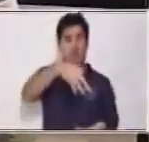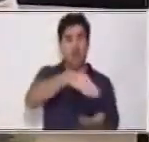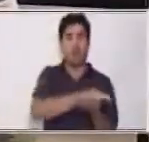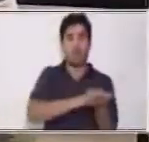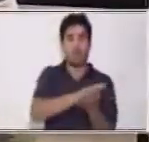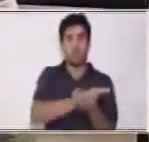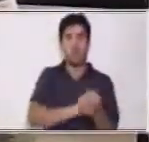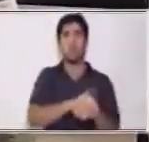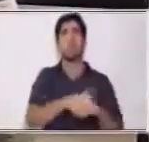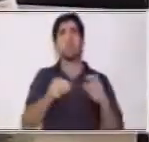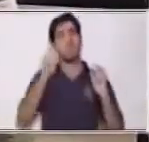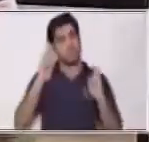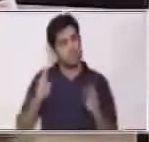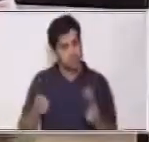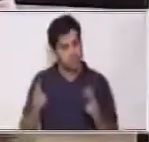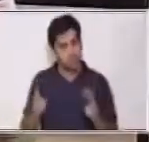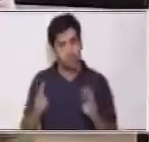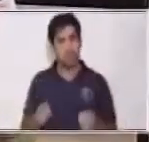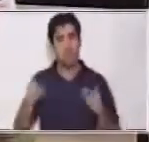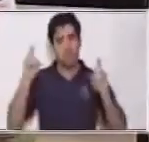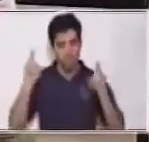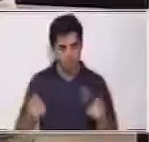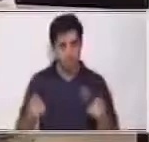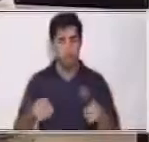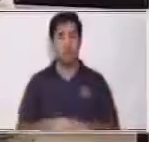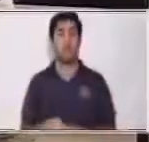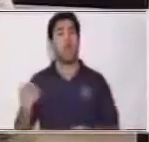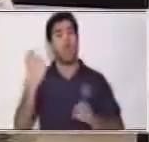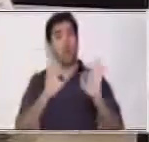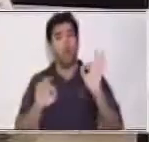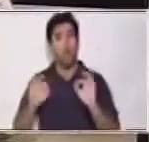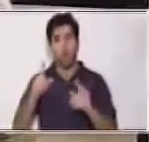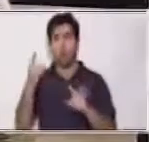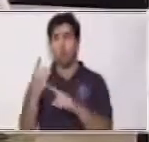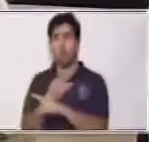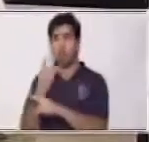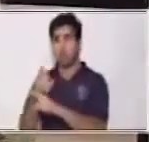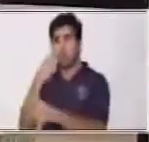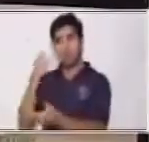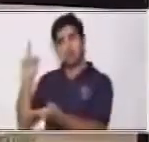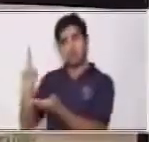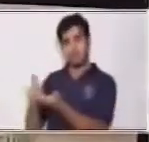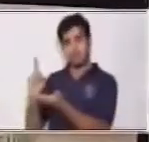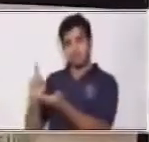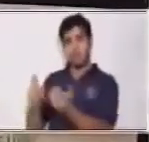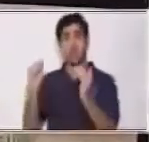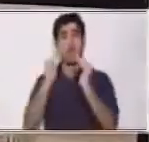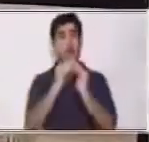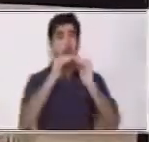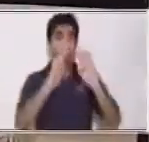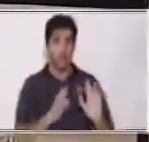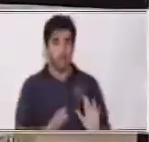agua y jabón o utiliza gel